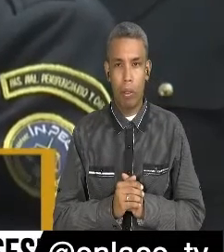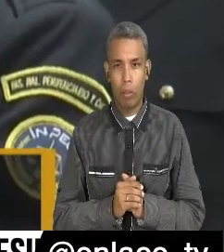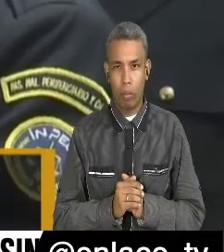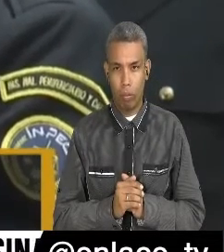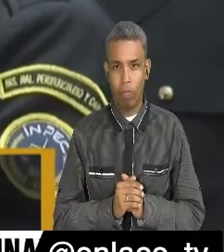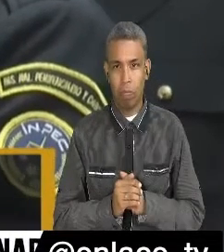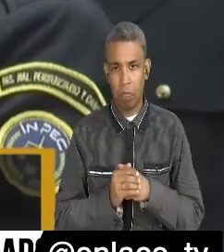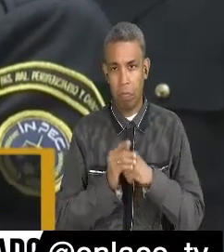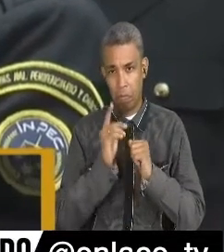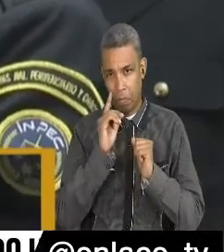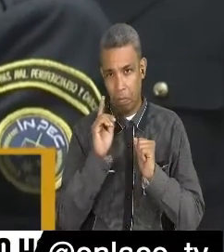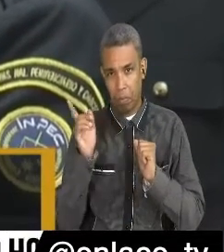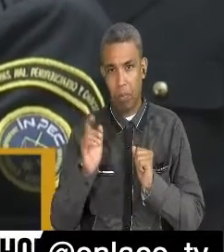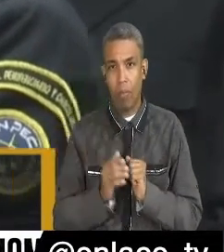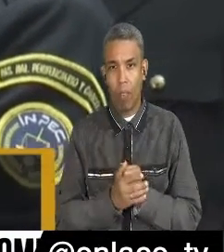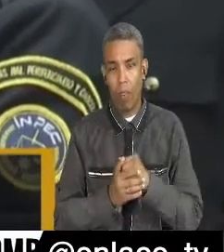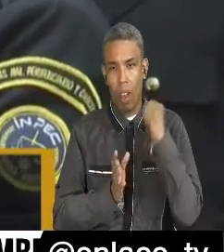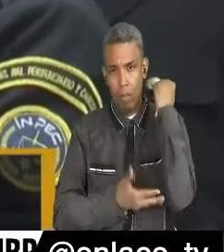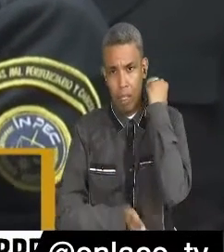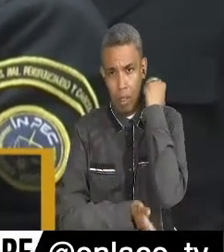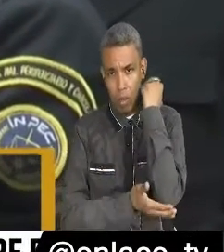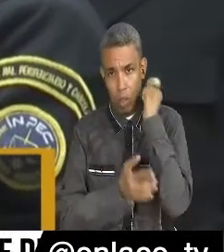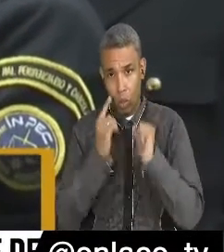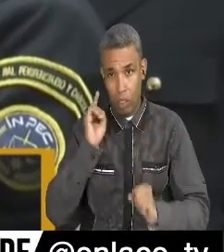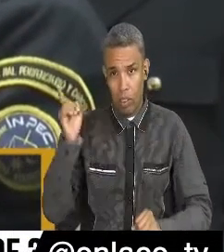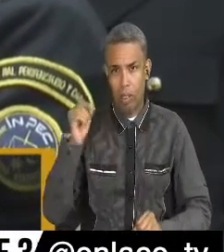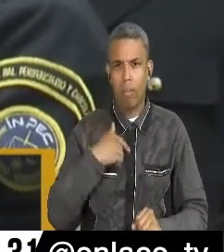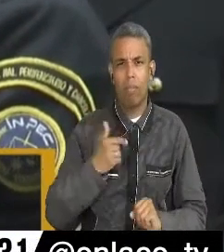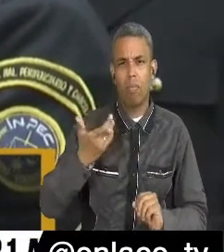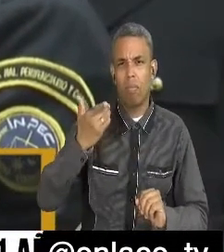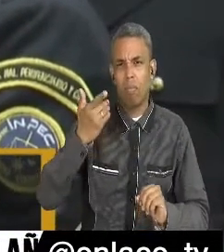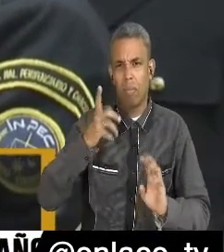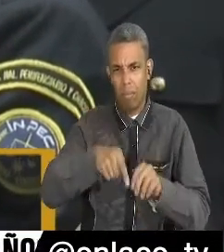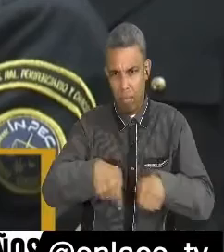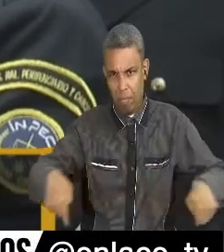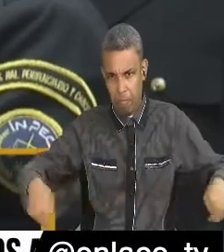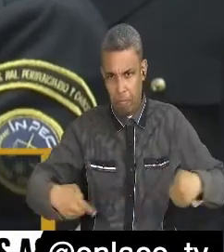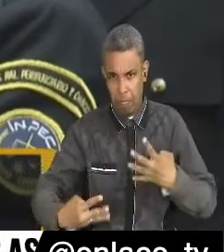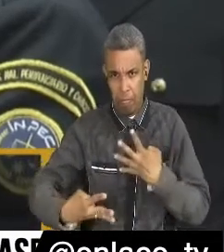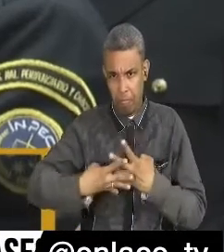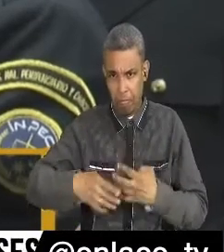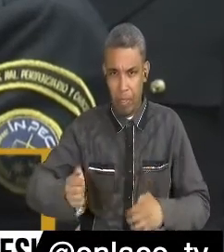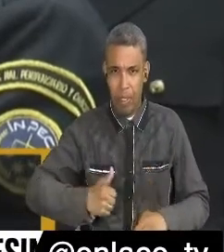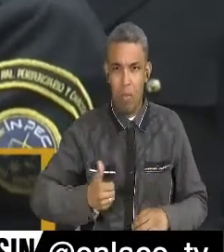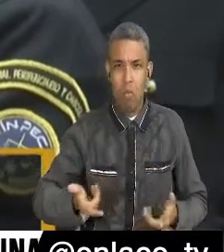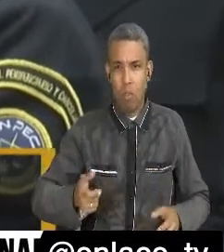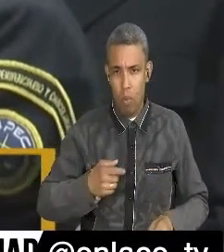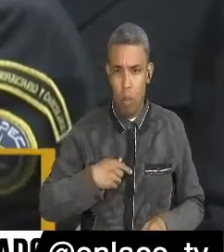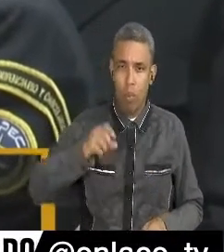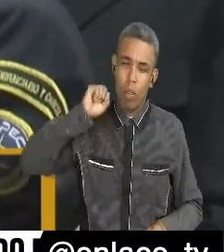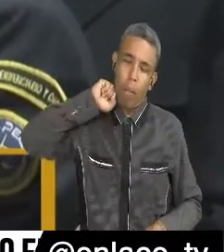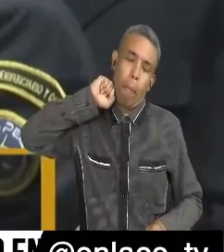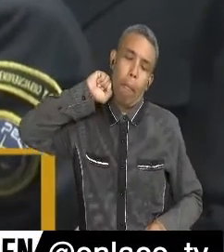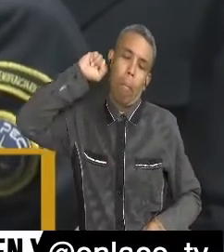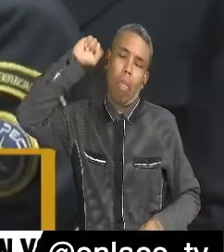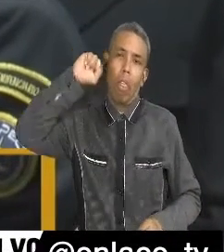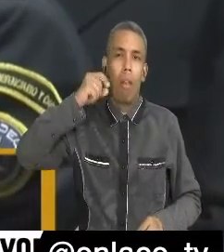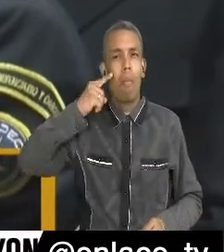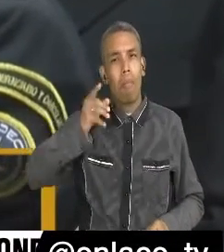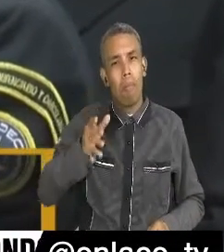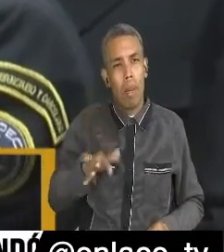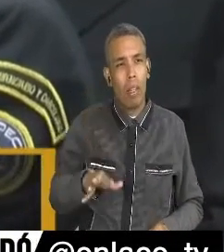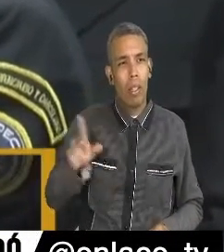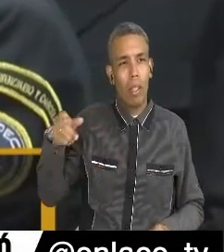que conocieron hace pocas horas de esta fatal decisión. Al parecer, el director de la cárcel municipal estaría sufriendo de una depresión.